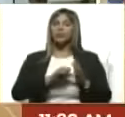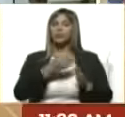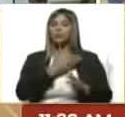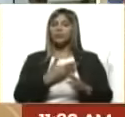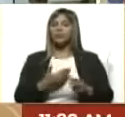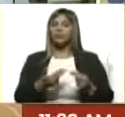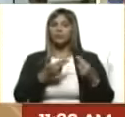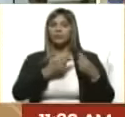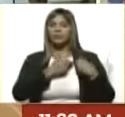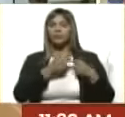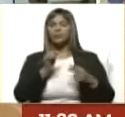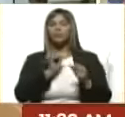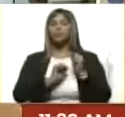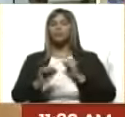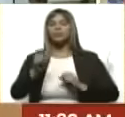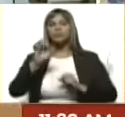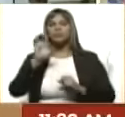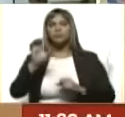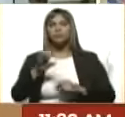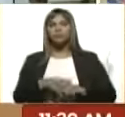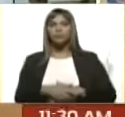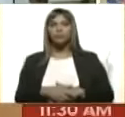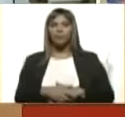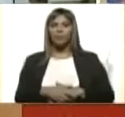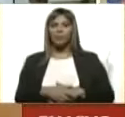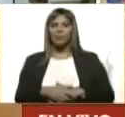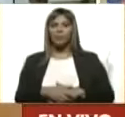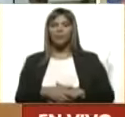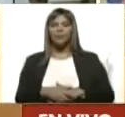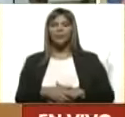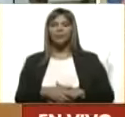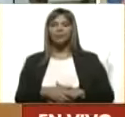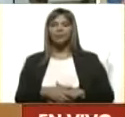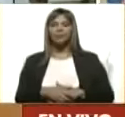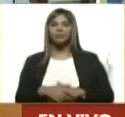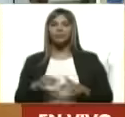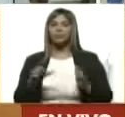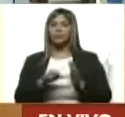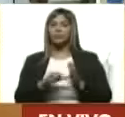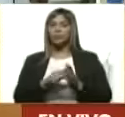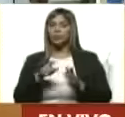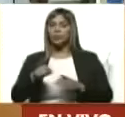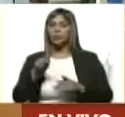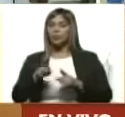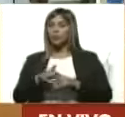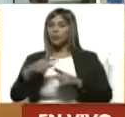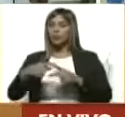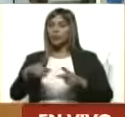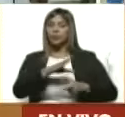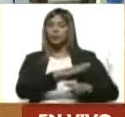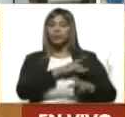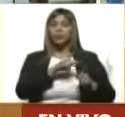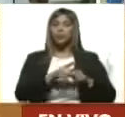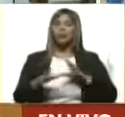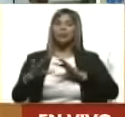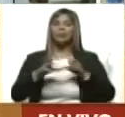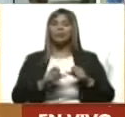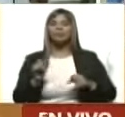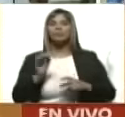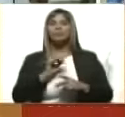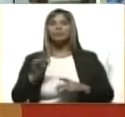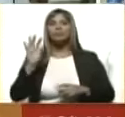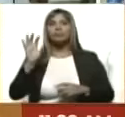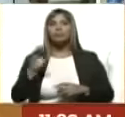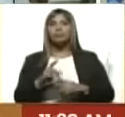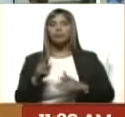frente, defendiendo la patria. ¿Dónde estaban los sectores opositores, los patarucos? Ah, bueno, tratando de invadir el país con el cuento de